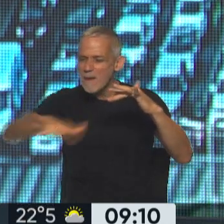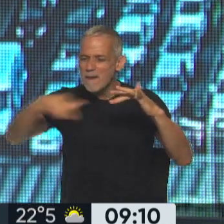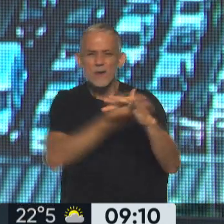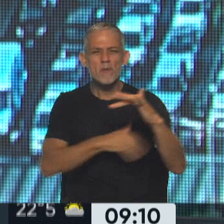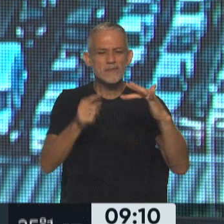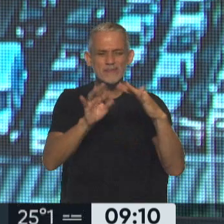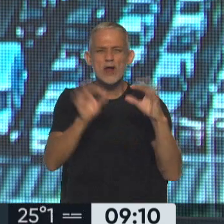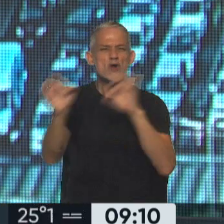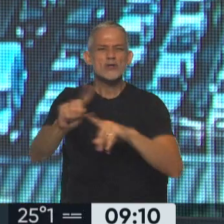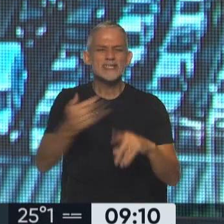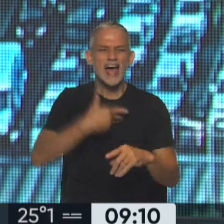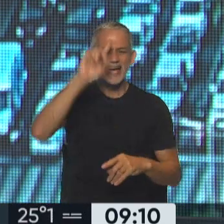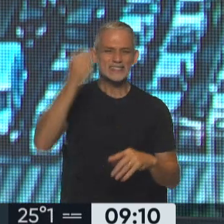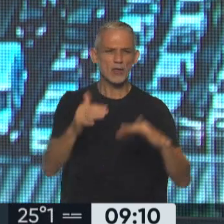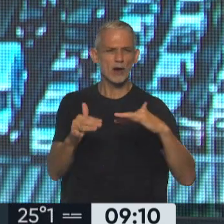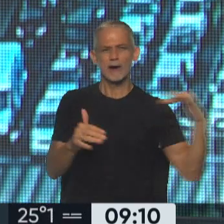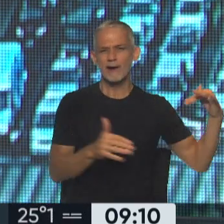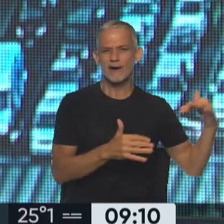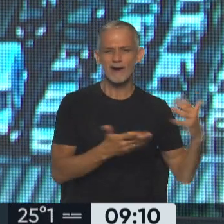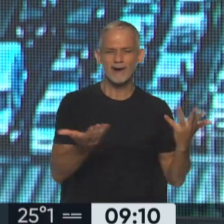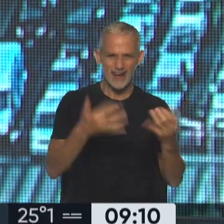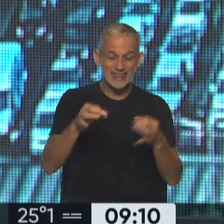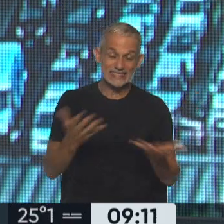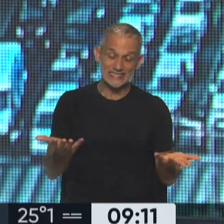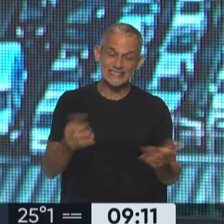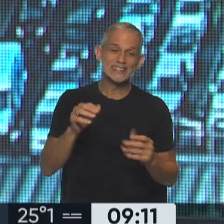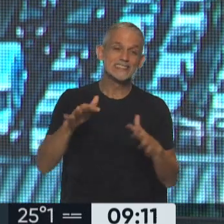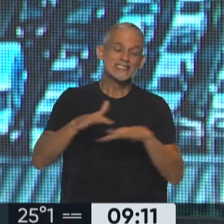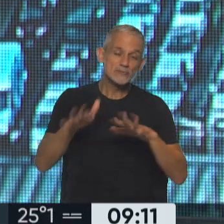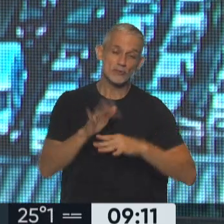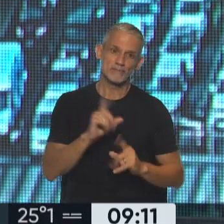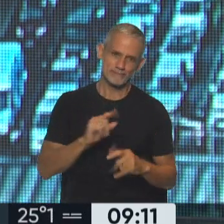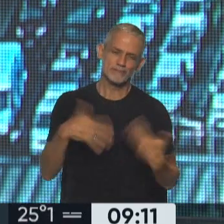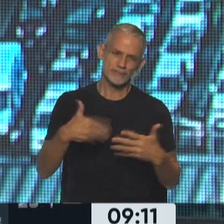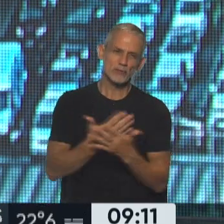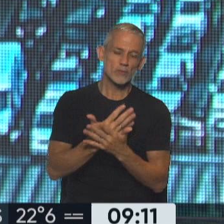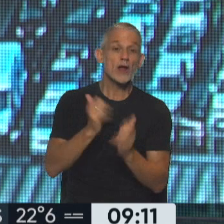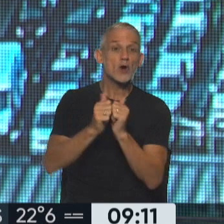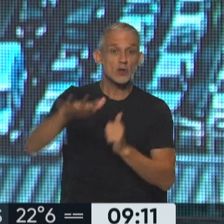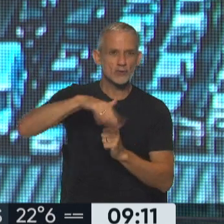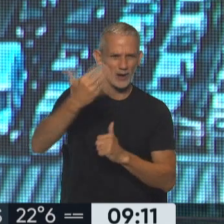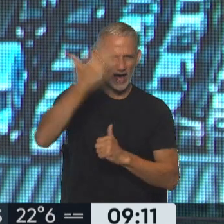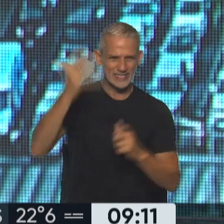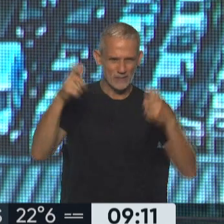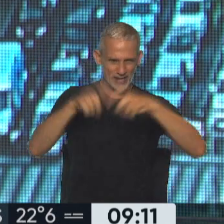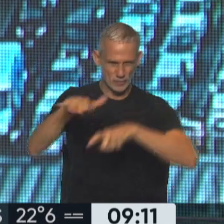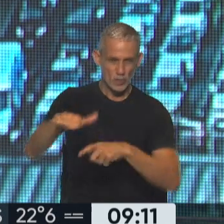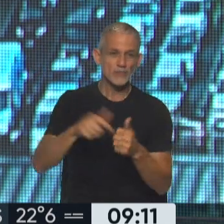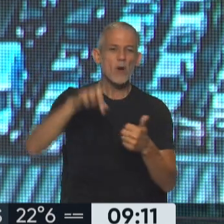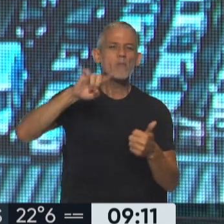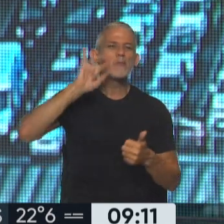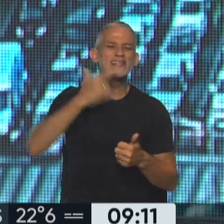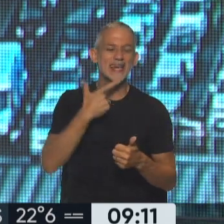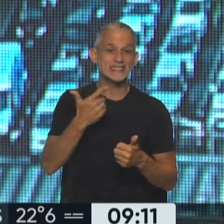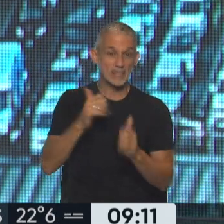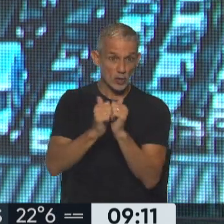popular. Estamos pasando por situaciones realmente muy dolorosas. Nosotros tenemos asambleas en Rosario, tenemos asamblea en Los Pumitas. En